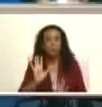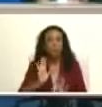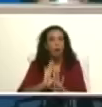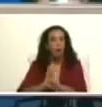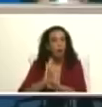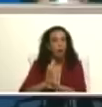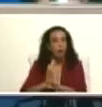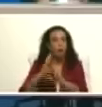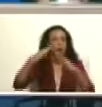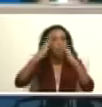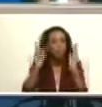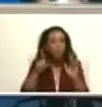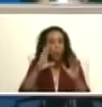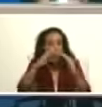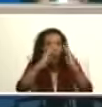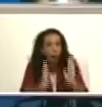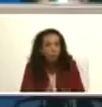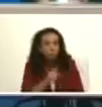Correcto.